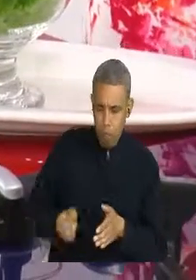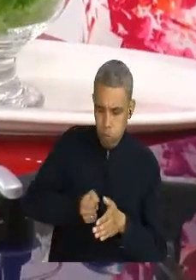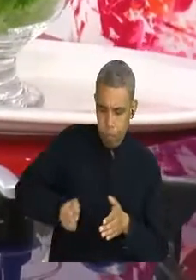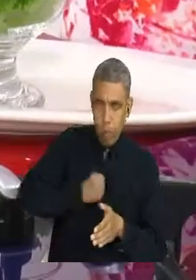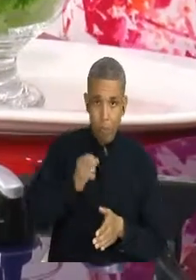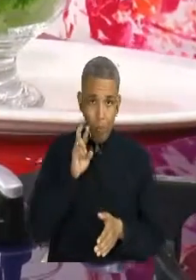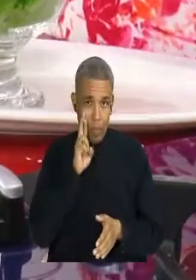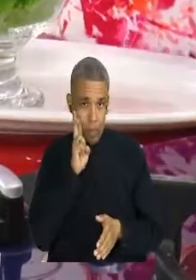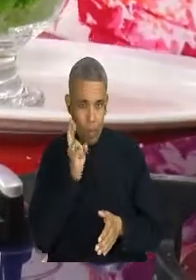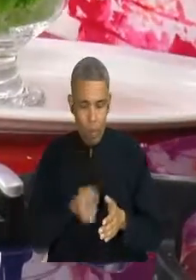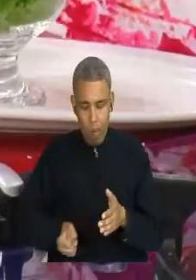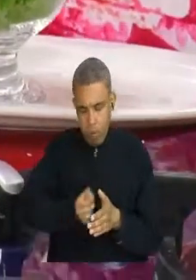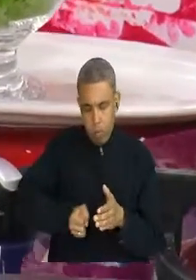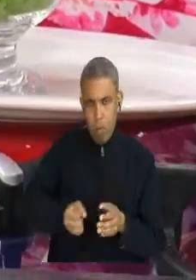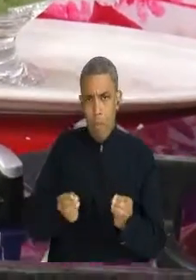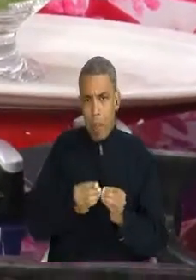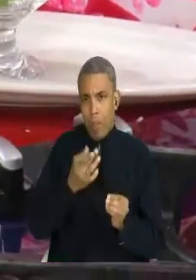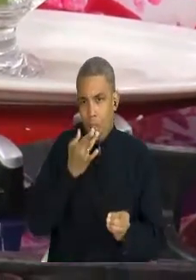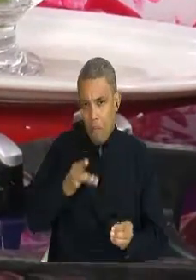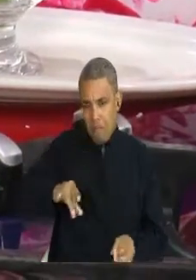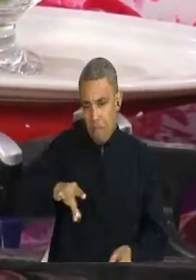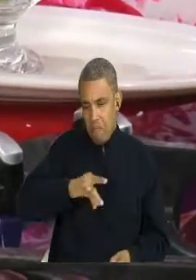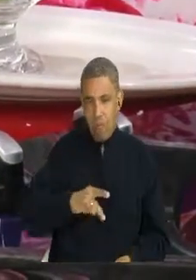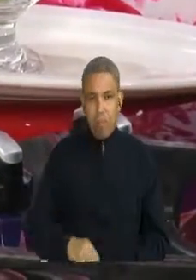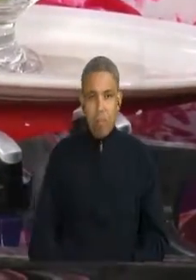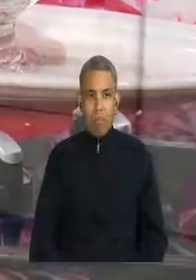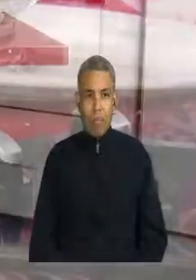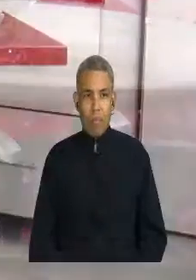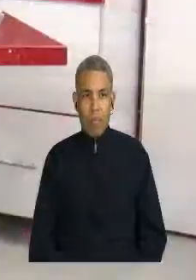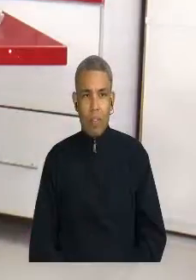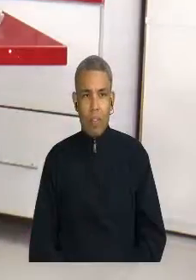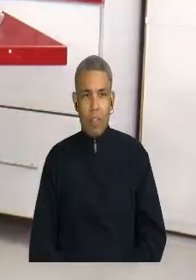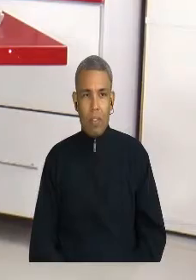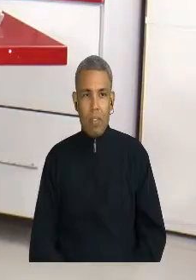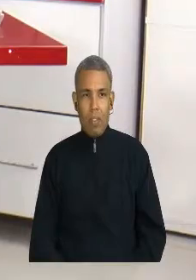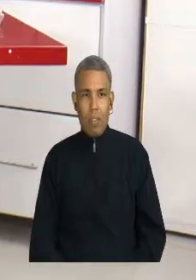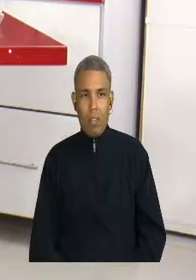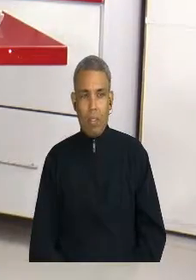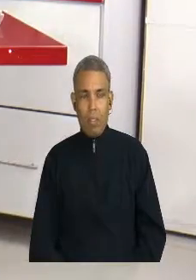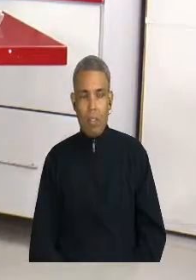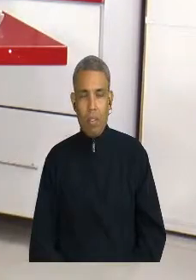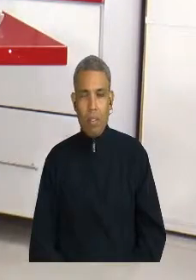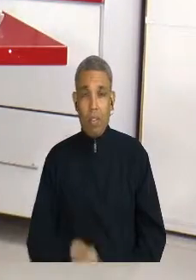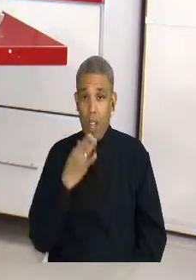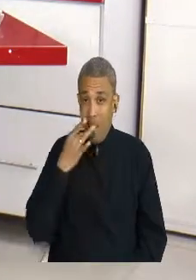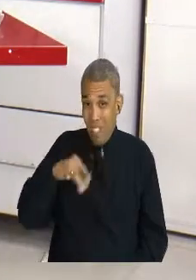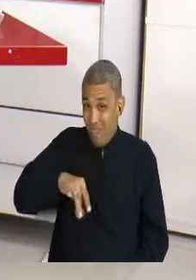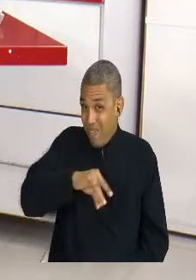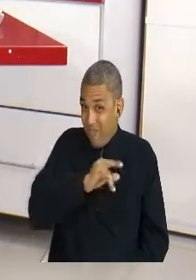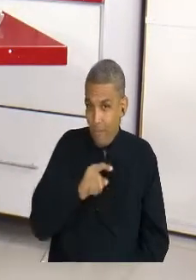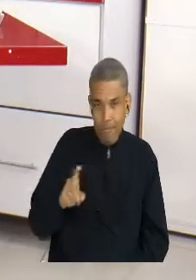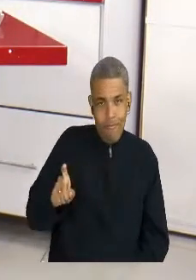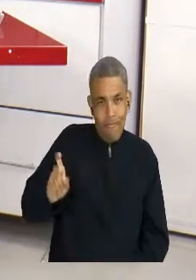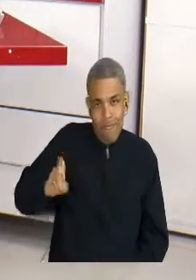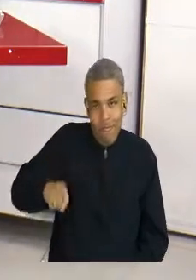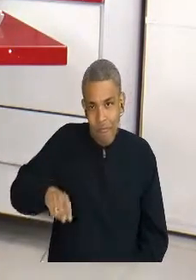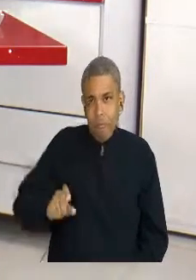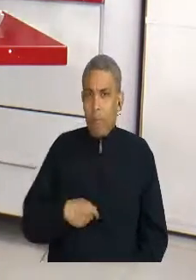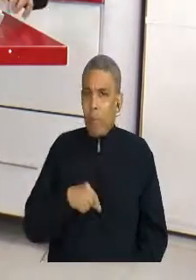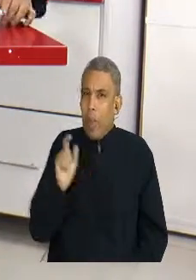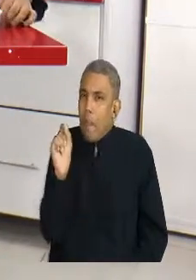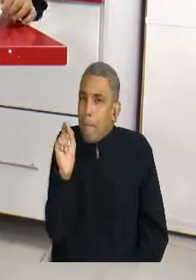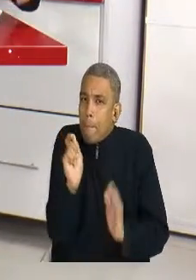Rochi, ahí le voy a agregar un toque de sal. Perfecto. Esto, usted sabe que la sal siempre va a cambiar pronunciar. Un